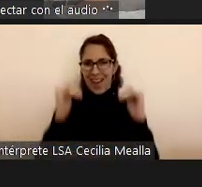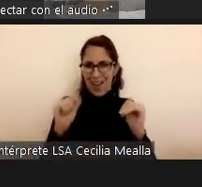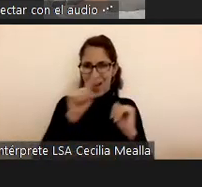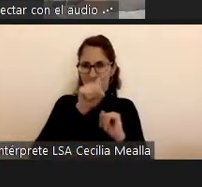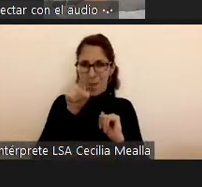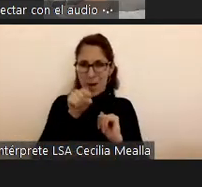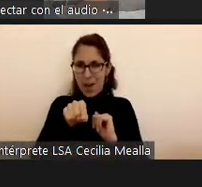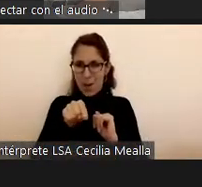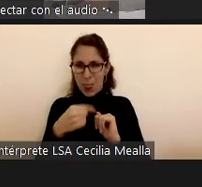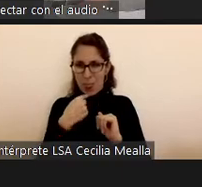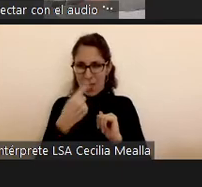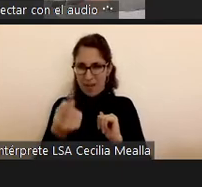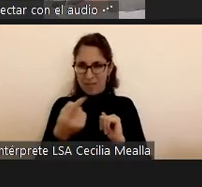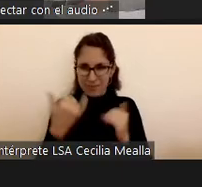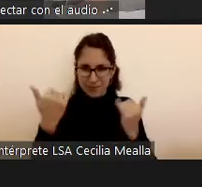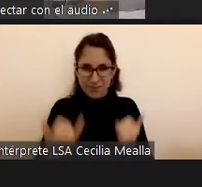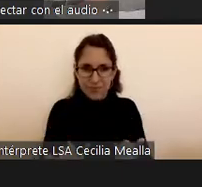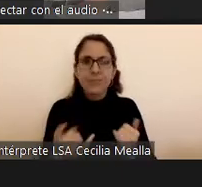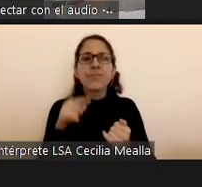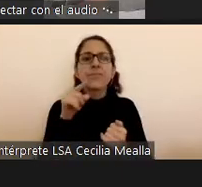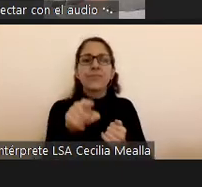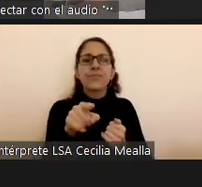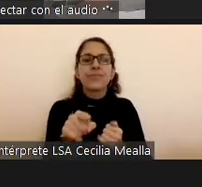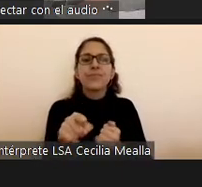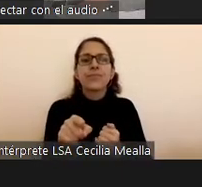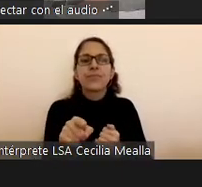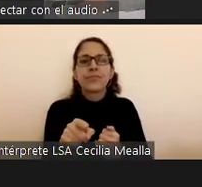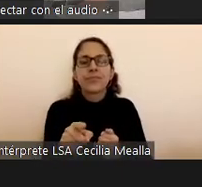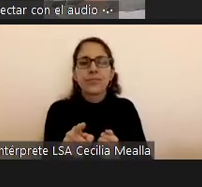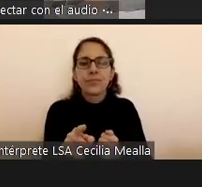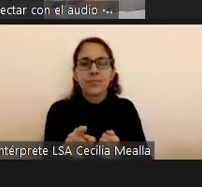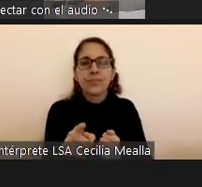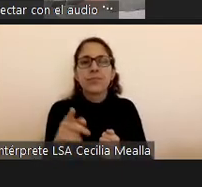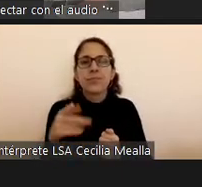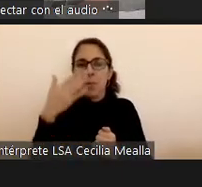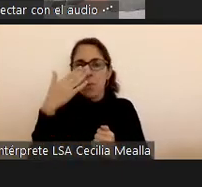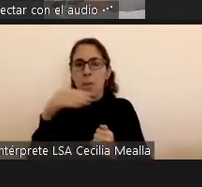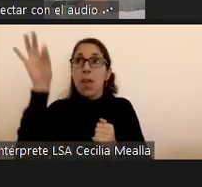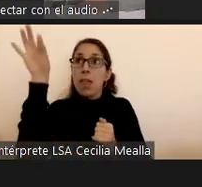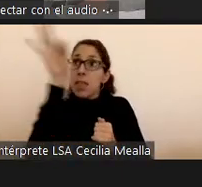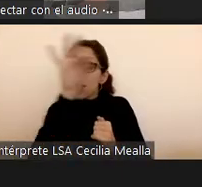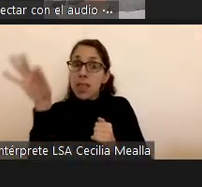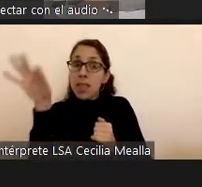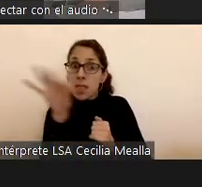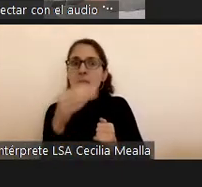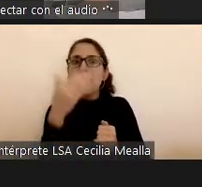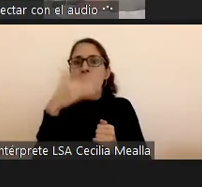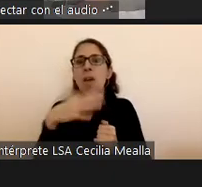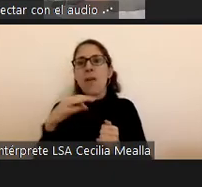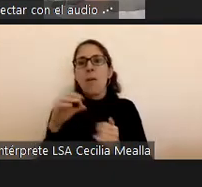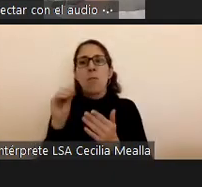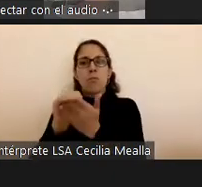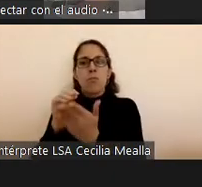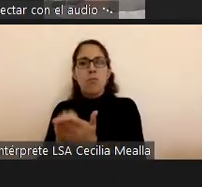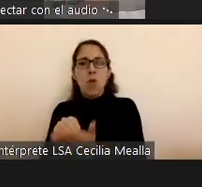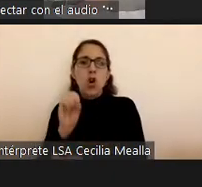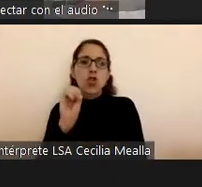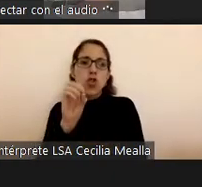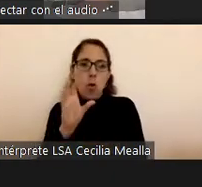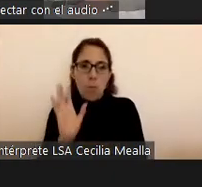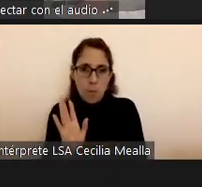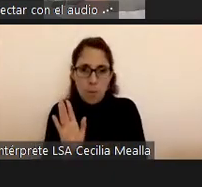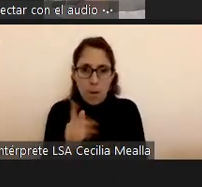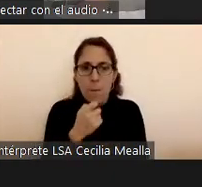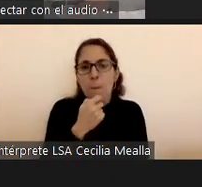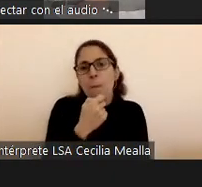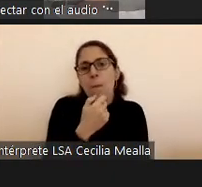Ven acá. Esta es la referencia y acá la denominación. Tienen que ponerle el nombre. Entonces, A62F, por